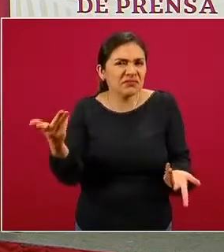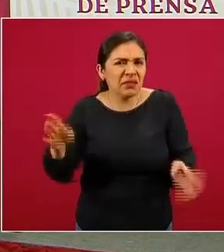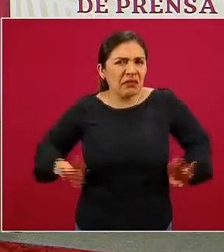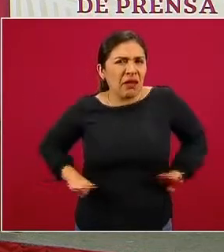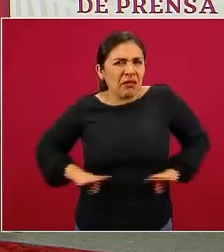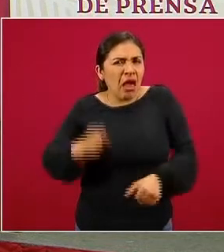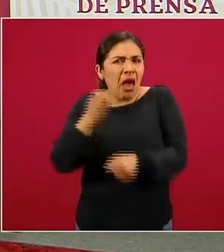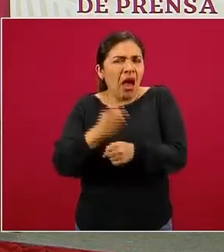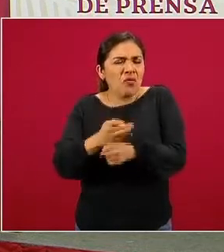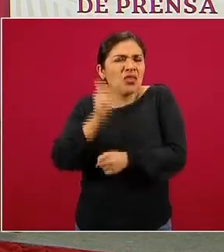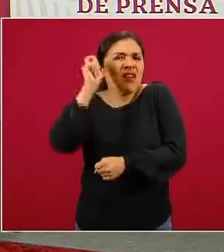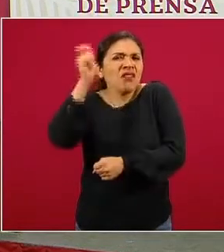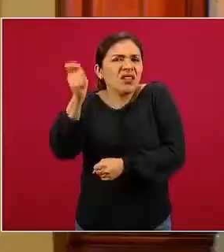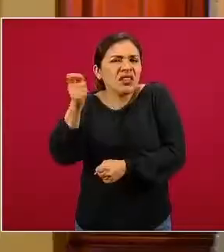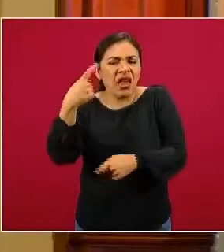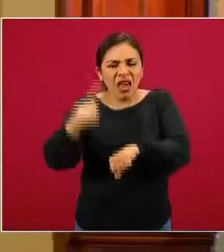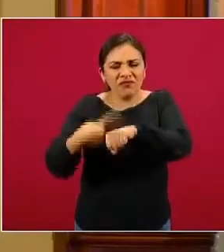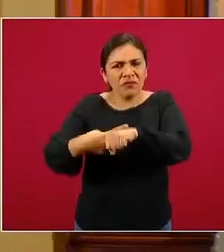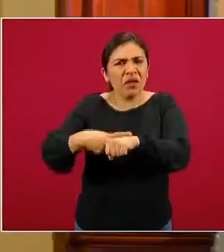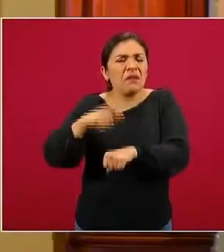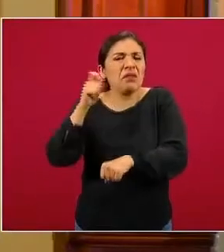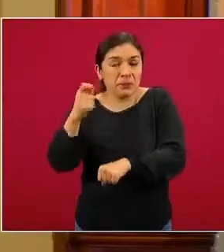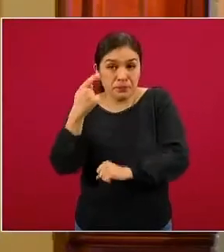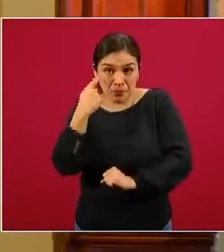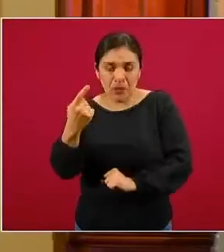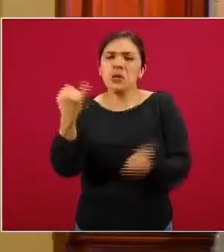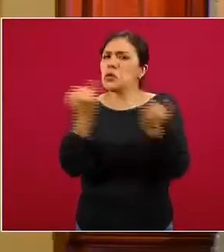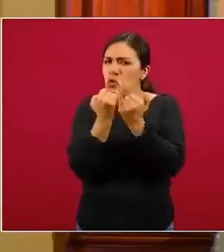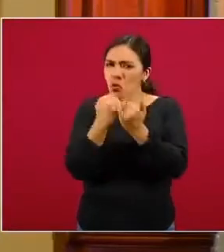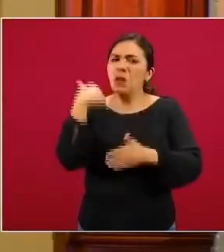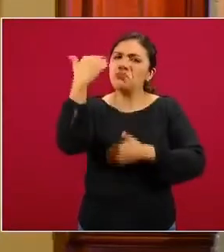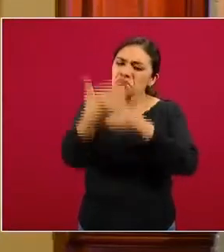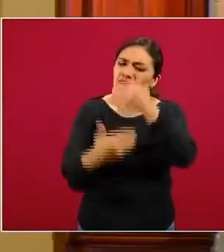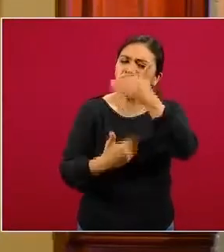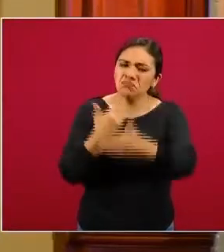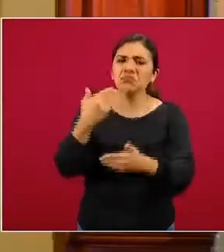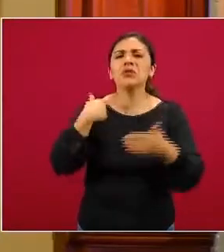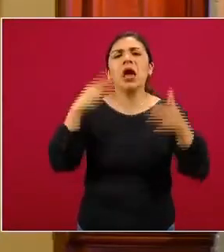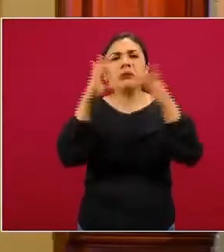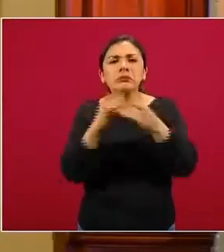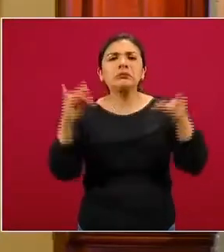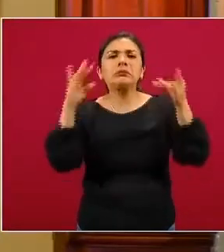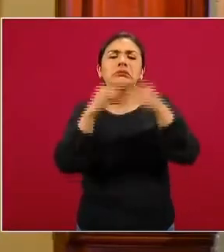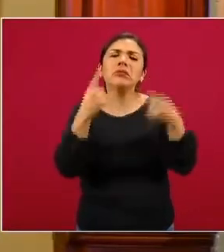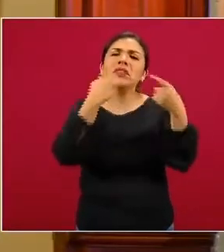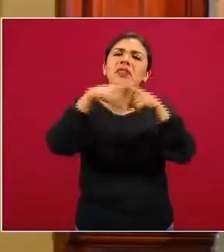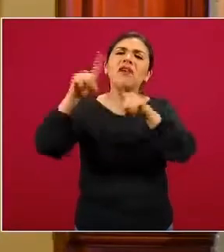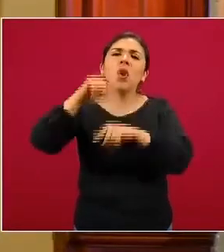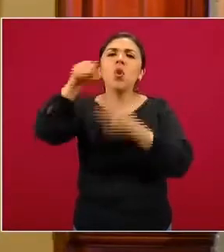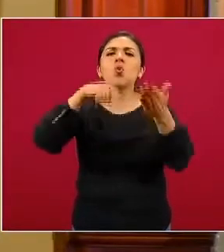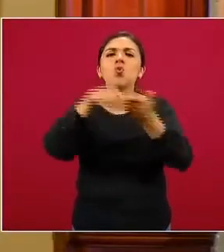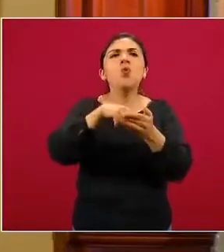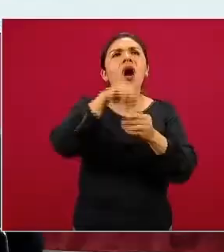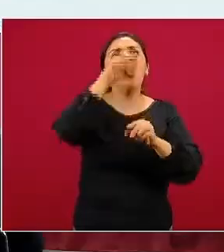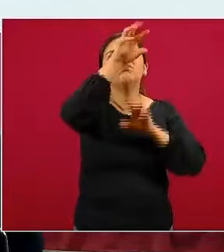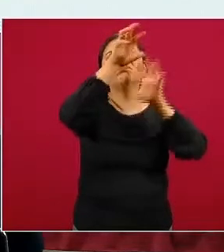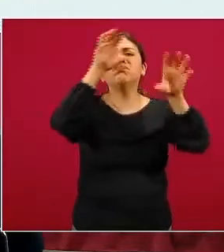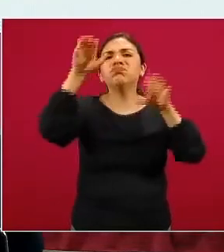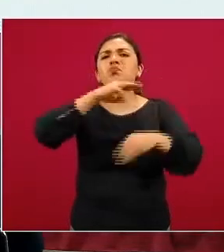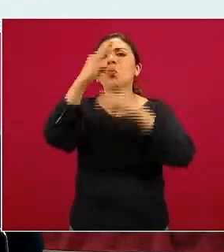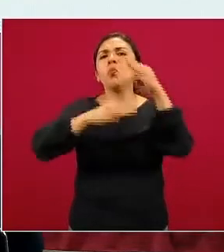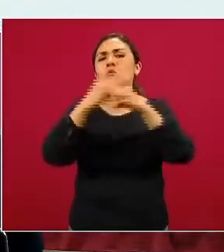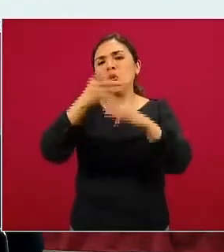ver cómo está yendo la epidemia y vamos a estar así tocando cada ciertos días y con frecuencia diferentes regiones del